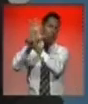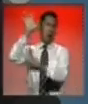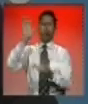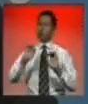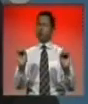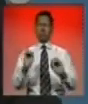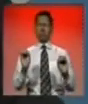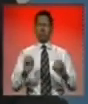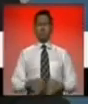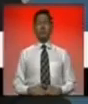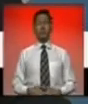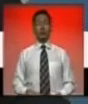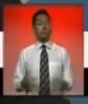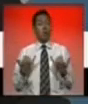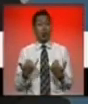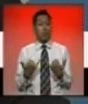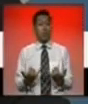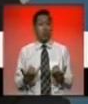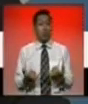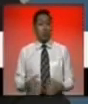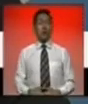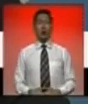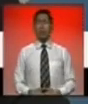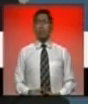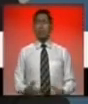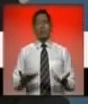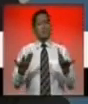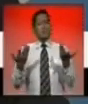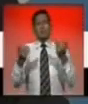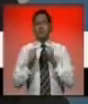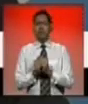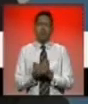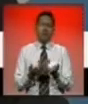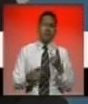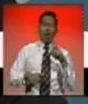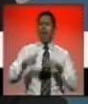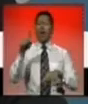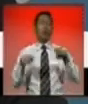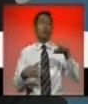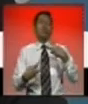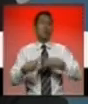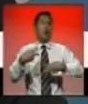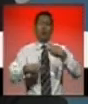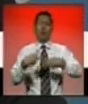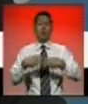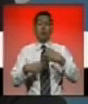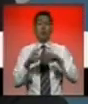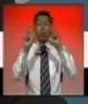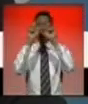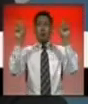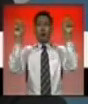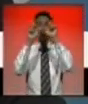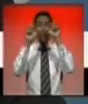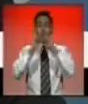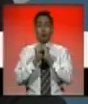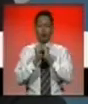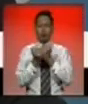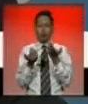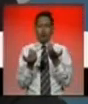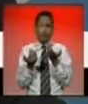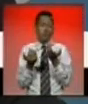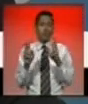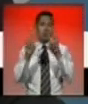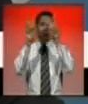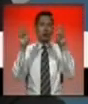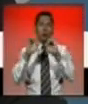ese momento del tiempo hubo algún problema que tuvo la empresa que estaba interesada en estos temas